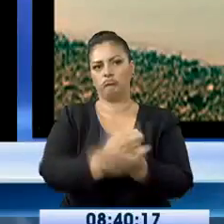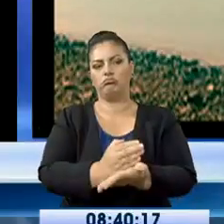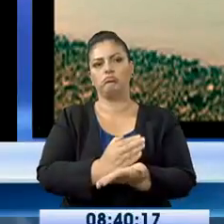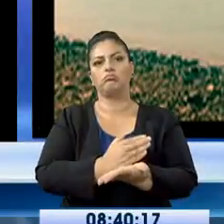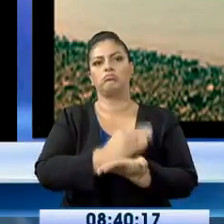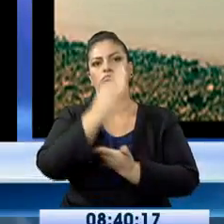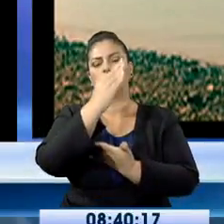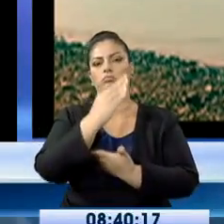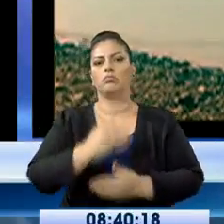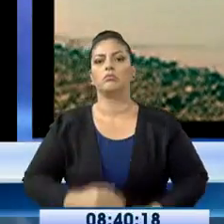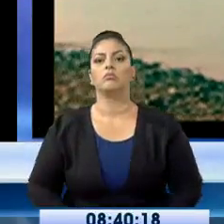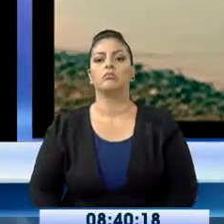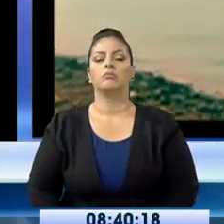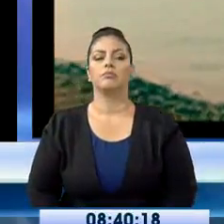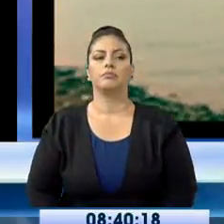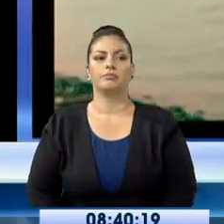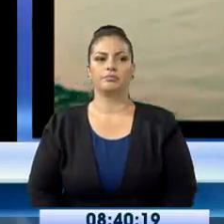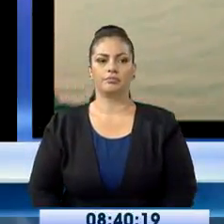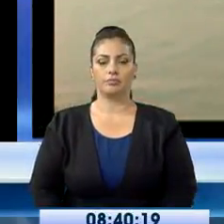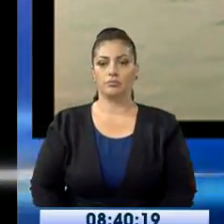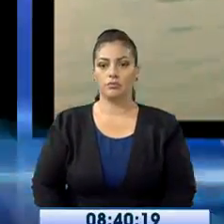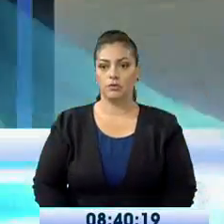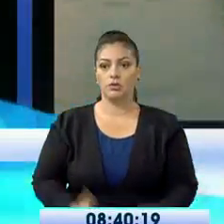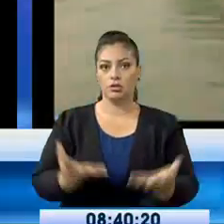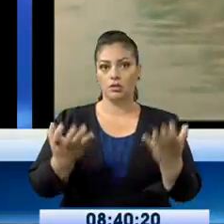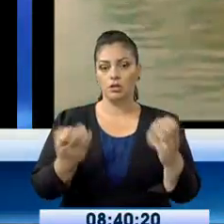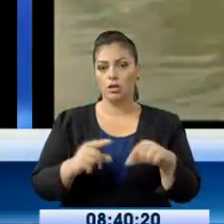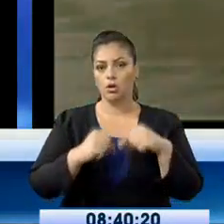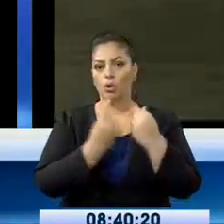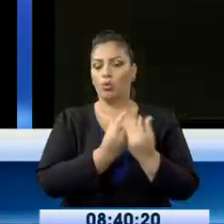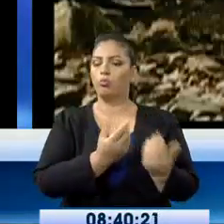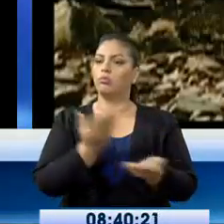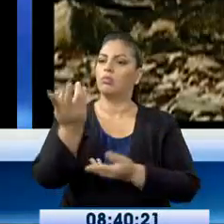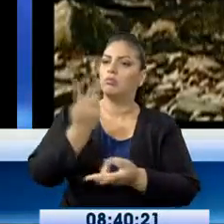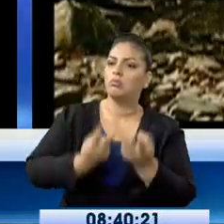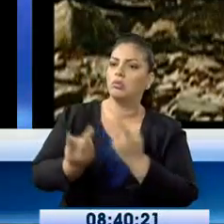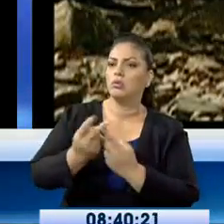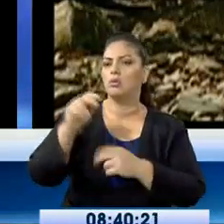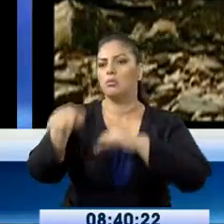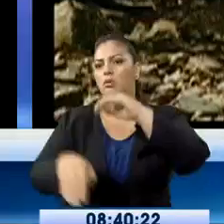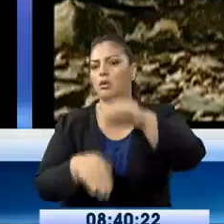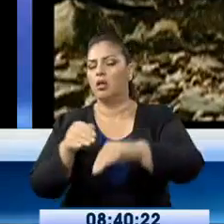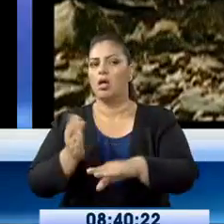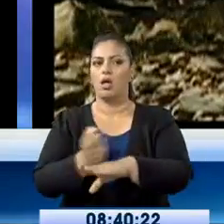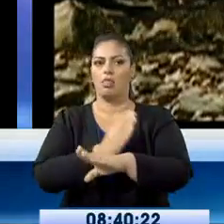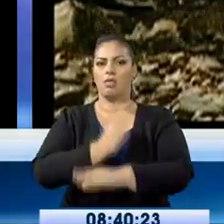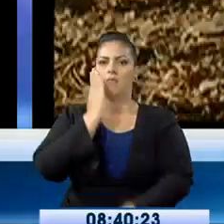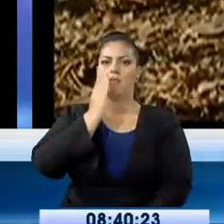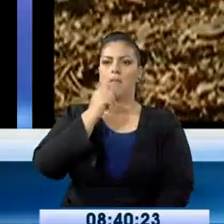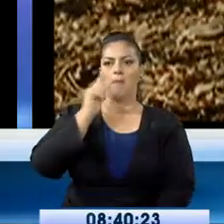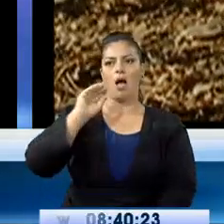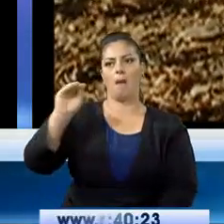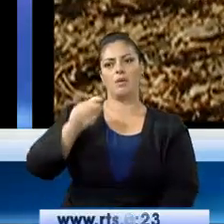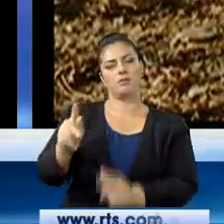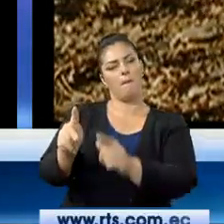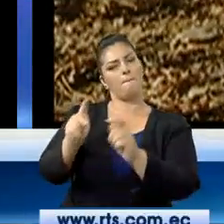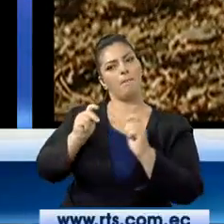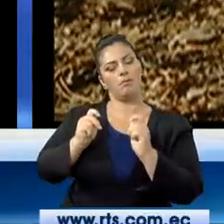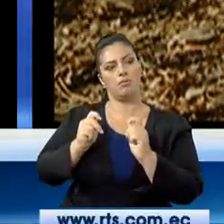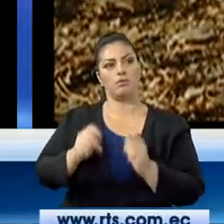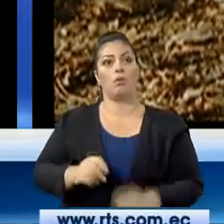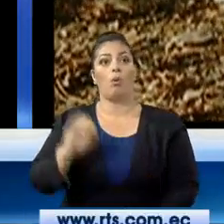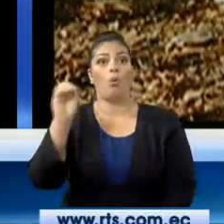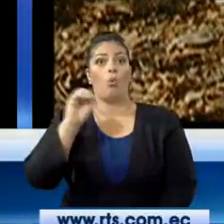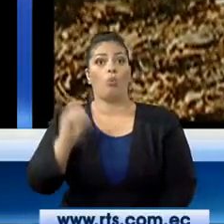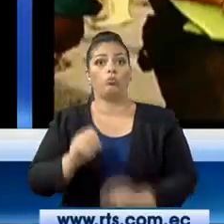tener todos el permiso de sus padres. Y también no ha habido de parte de la Subsecretaría